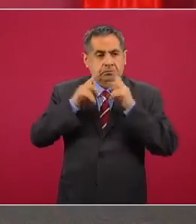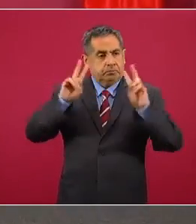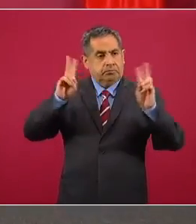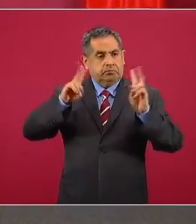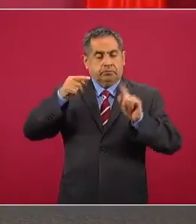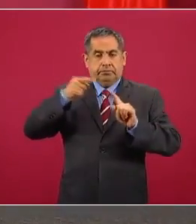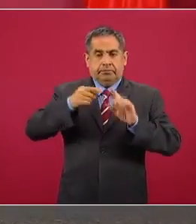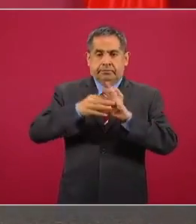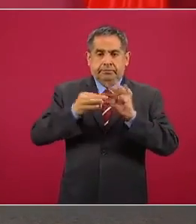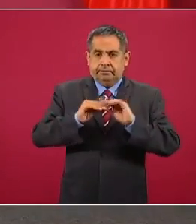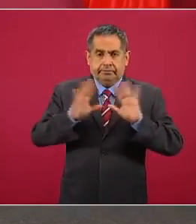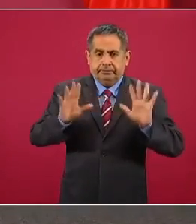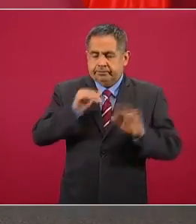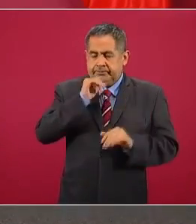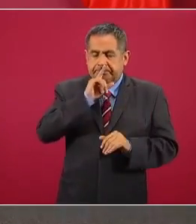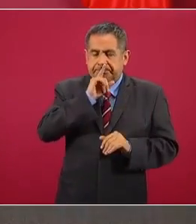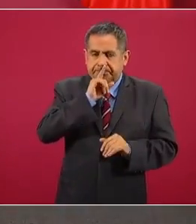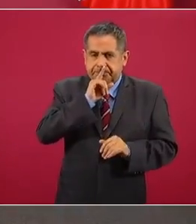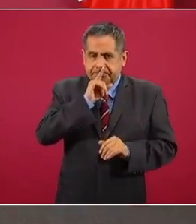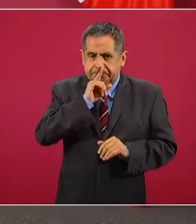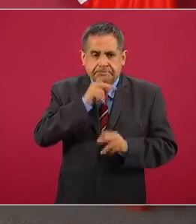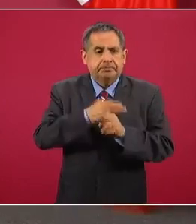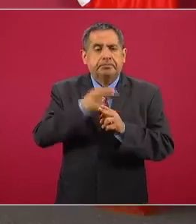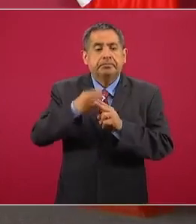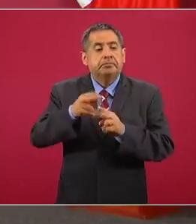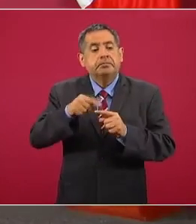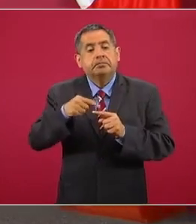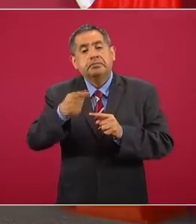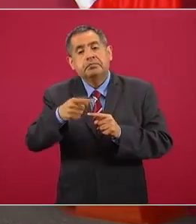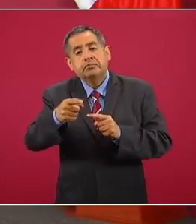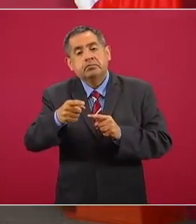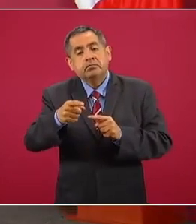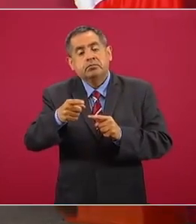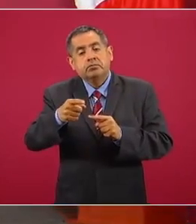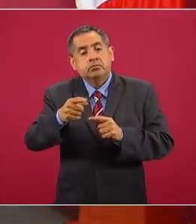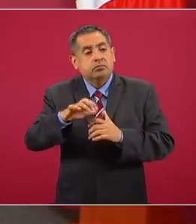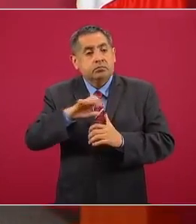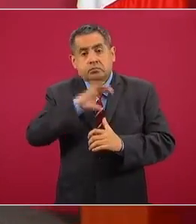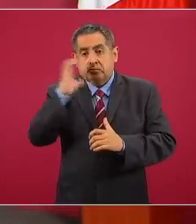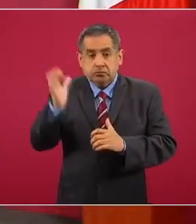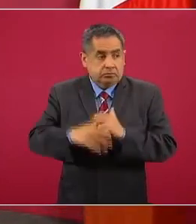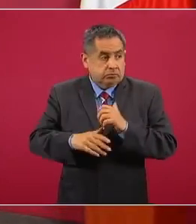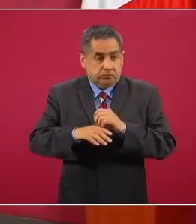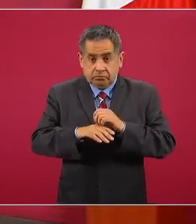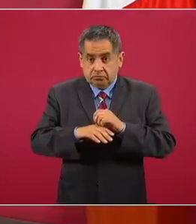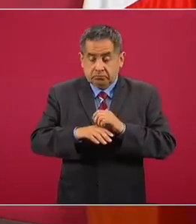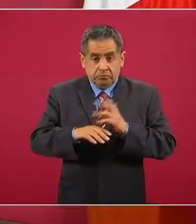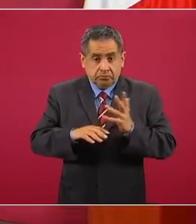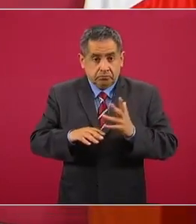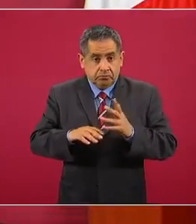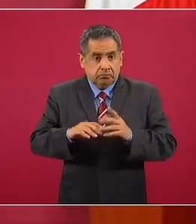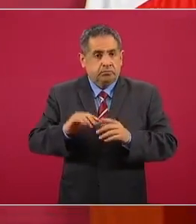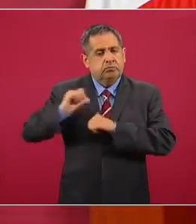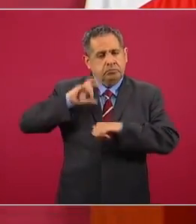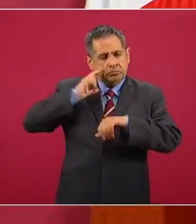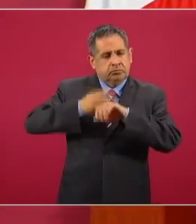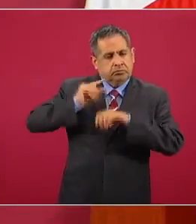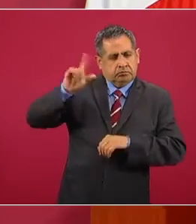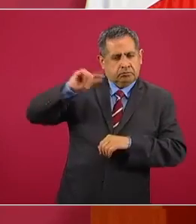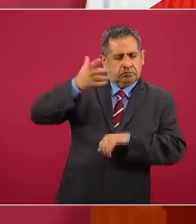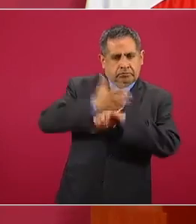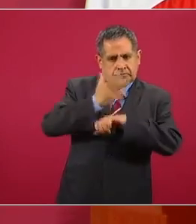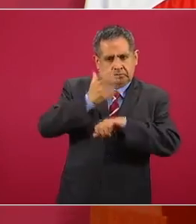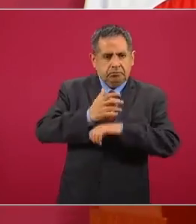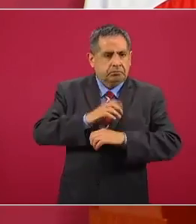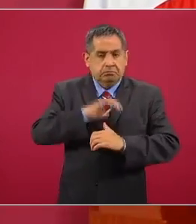tocamos ese tema hasta que las autoridades